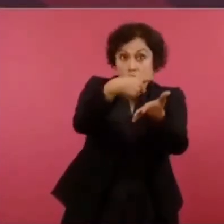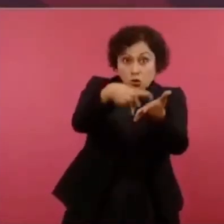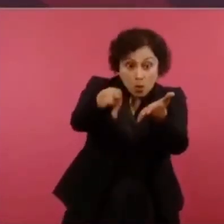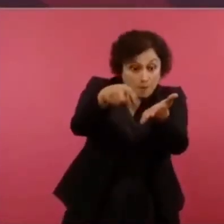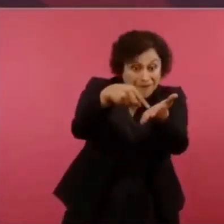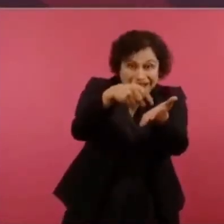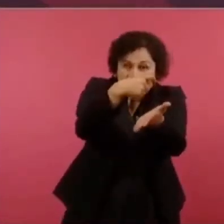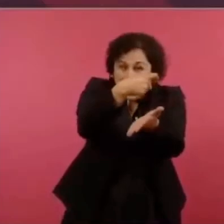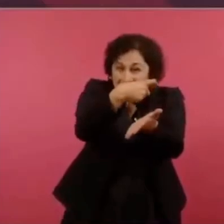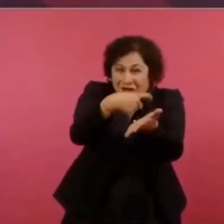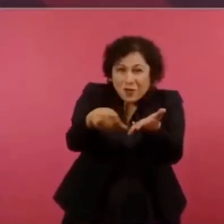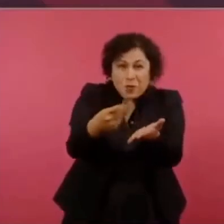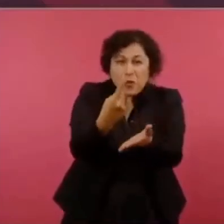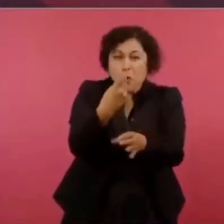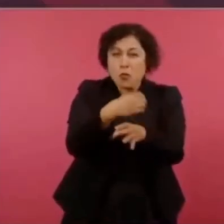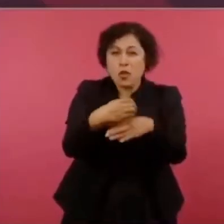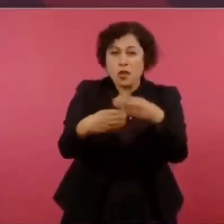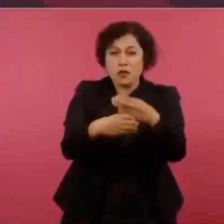Todo lo que